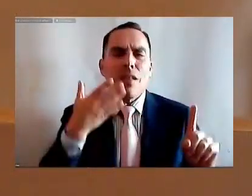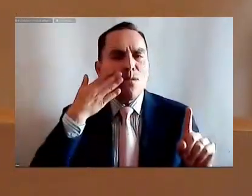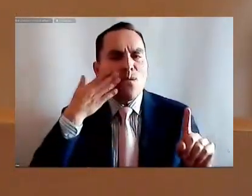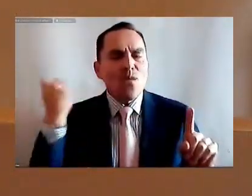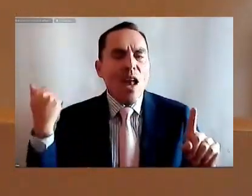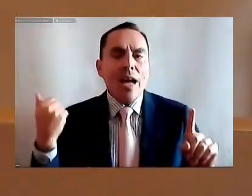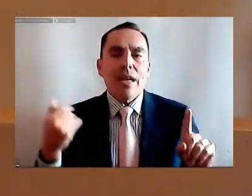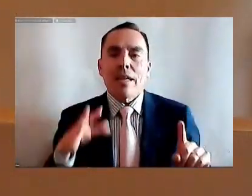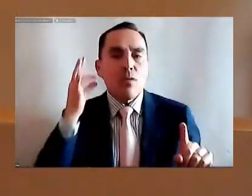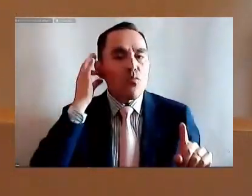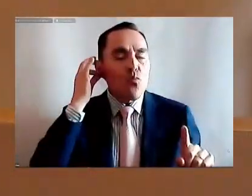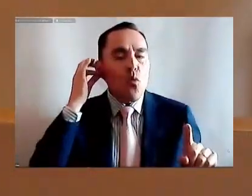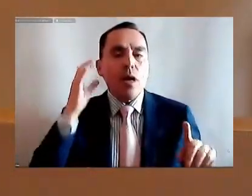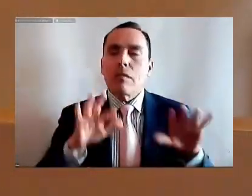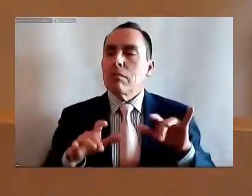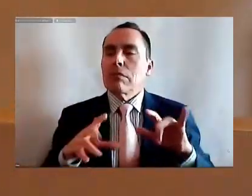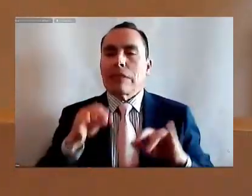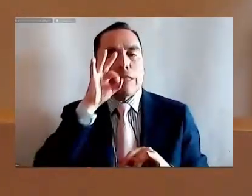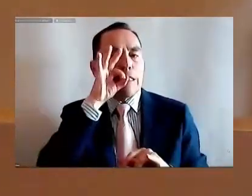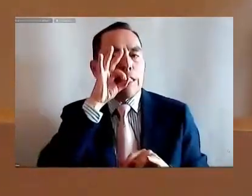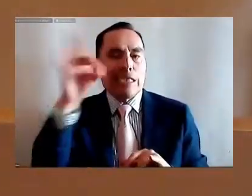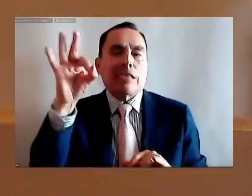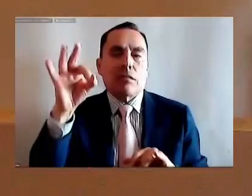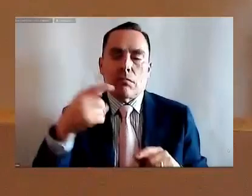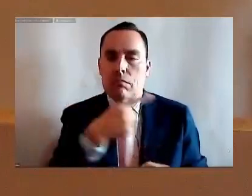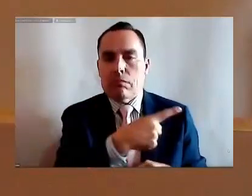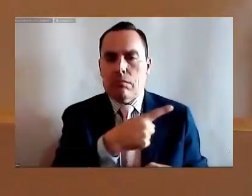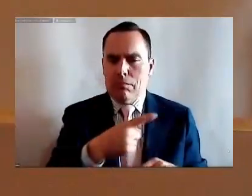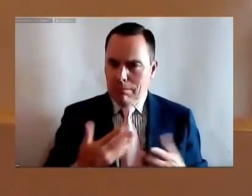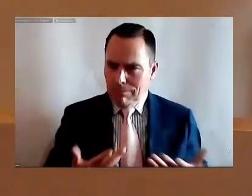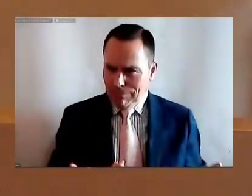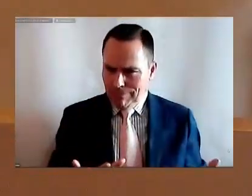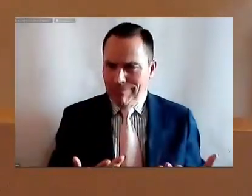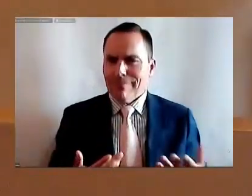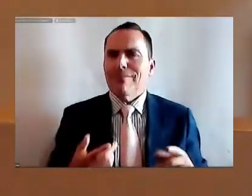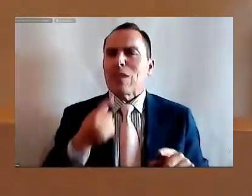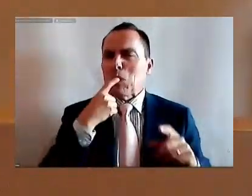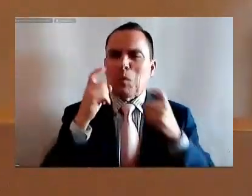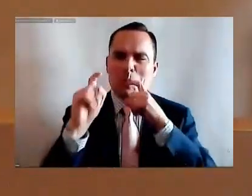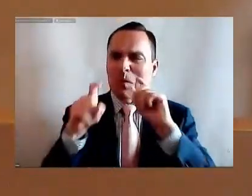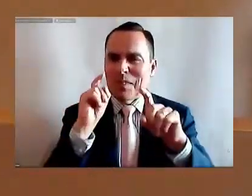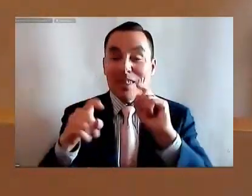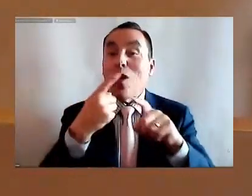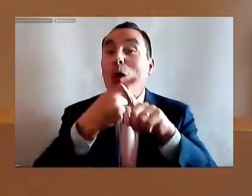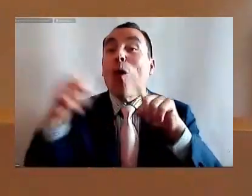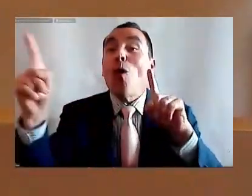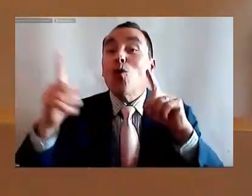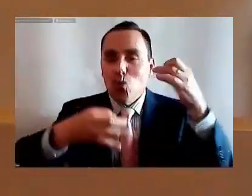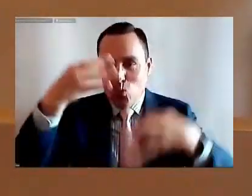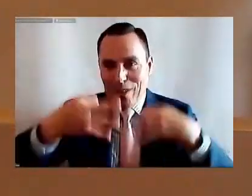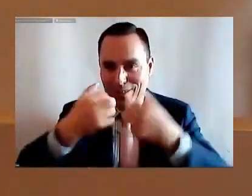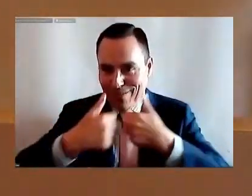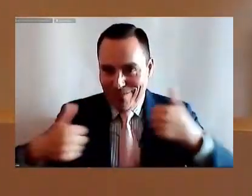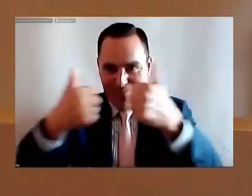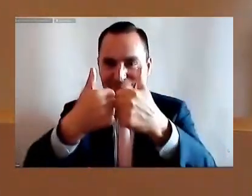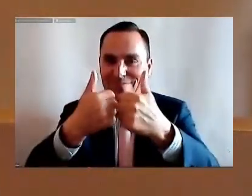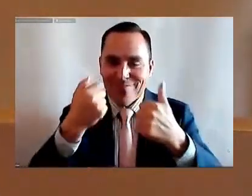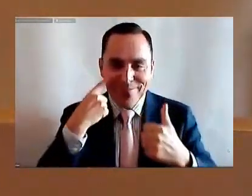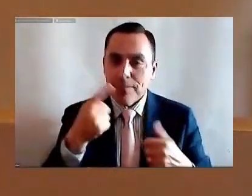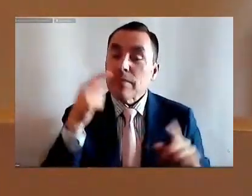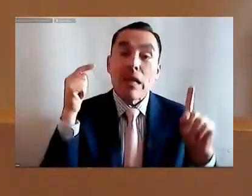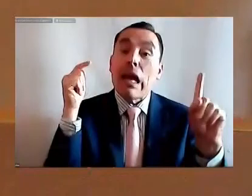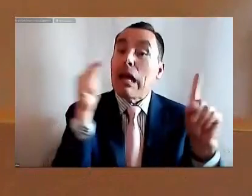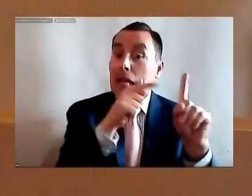la de Modern Family. Entonces se estableció que el criterio de la mujer razonable en su contexto, cosa que se pudiera mirar a la